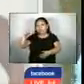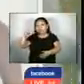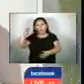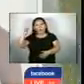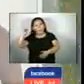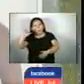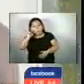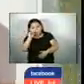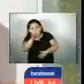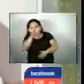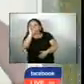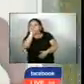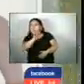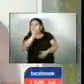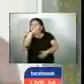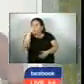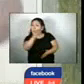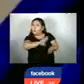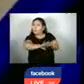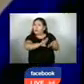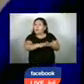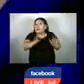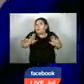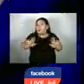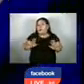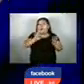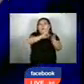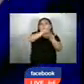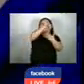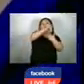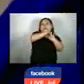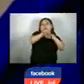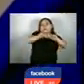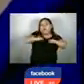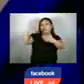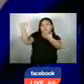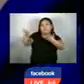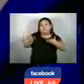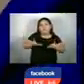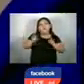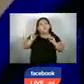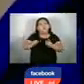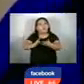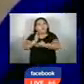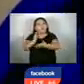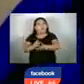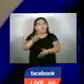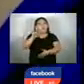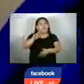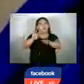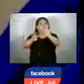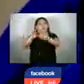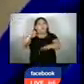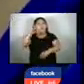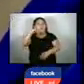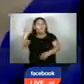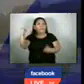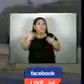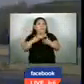para recibir vacunas bajo el mecanismo COVAX, proyecto que permitiría el acceso al fármaco a más de 190